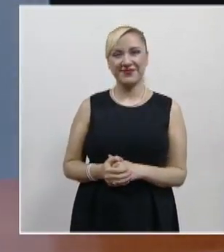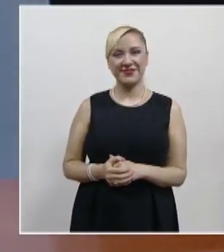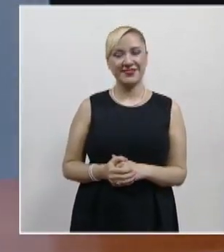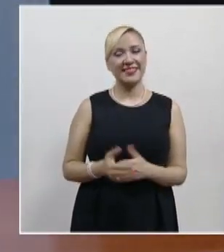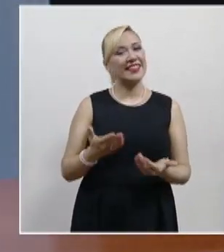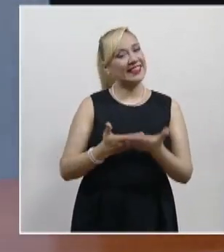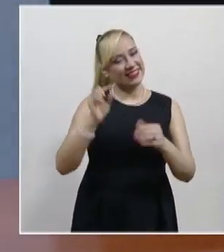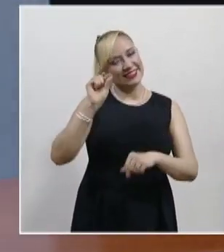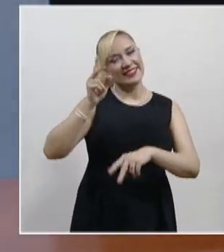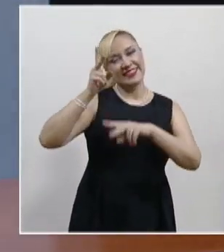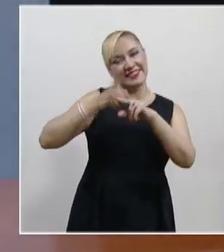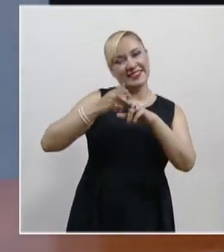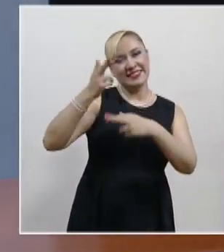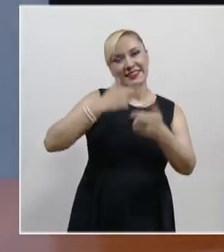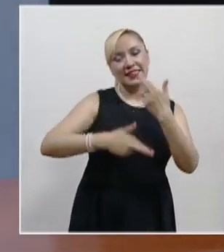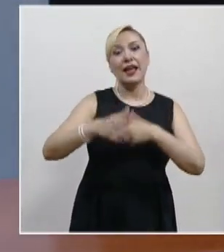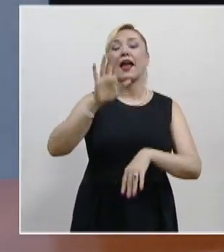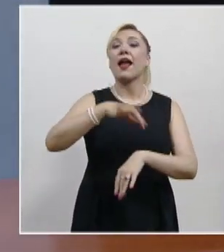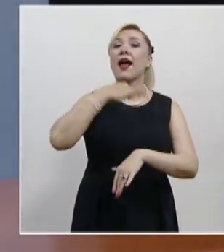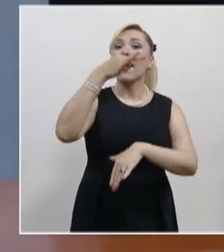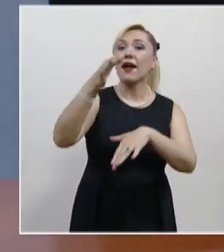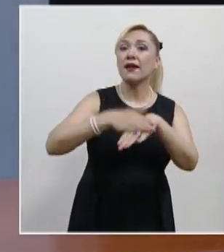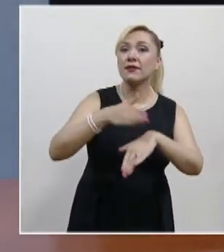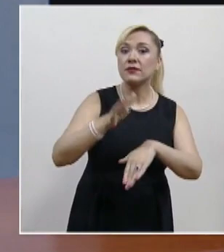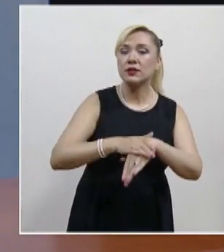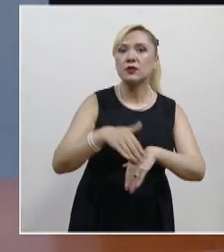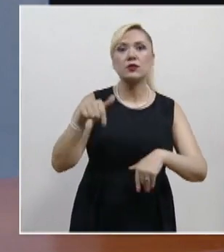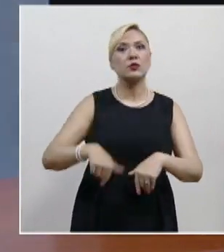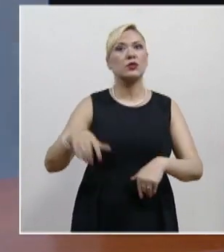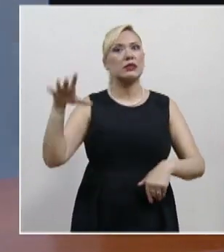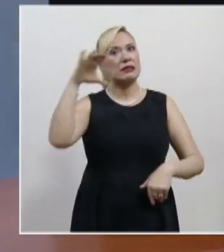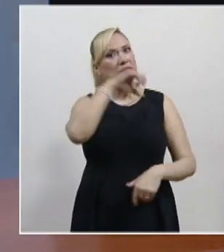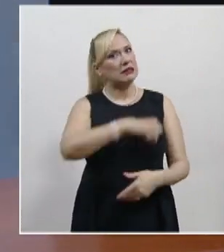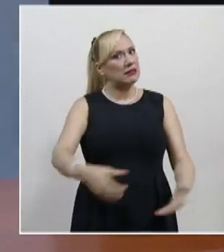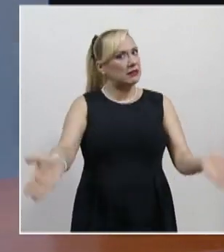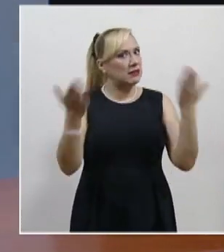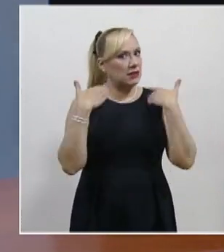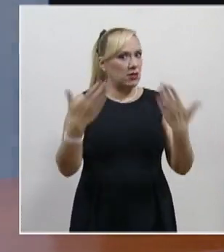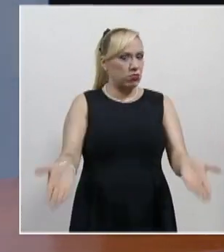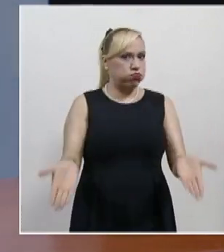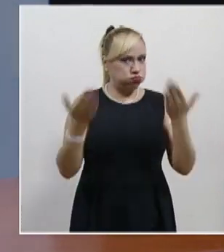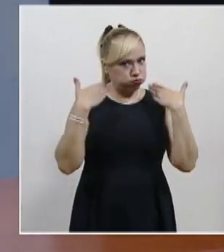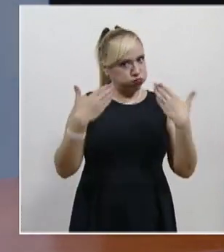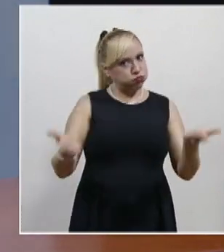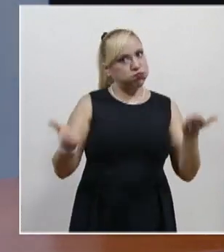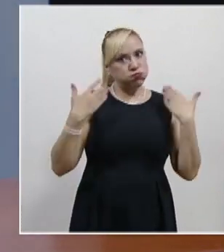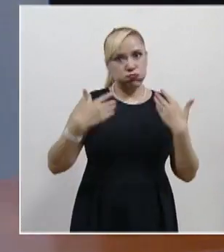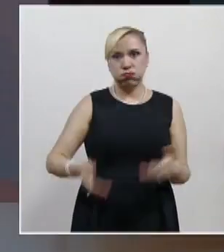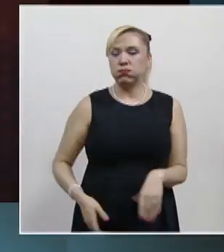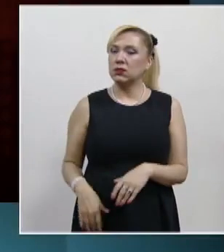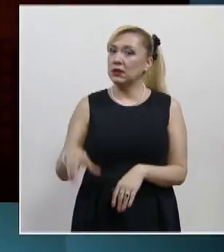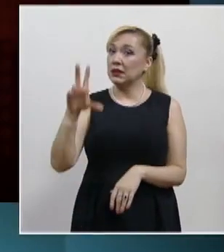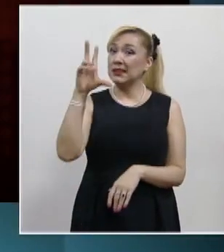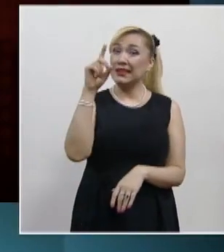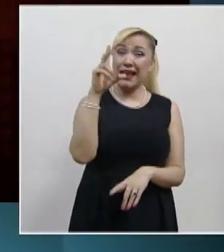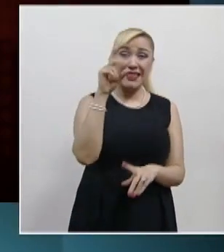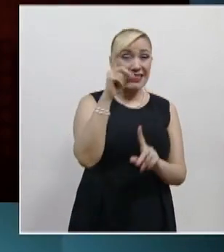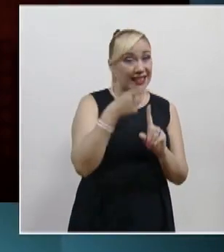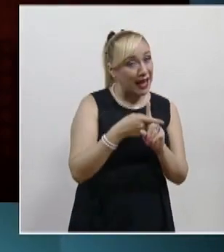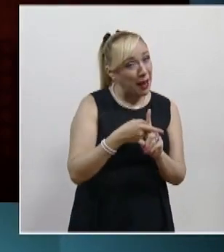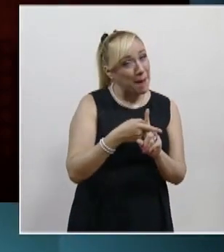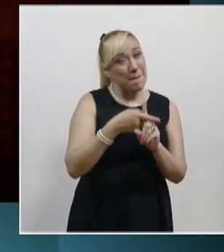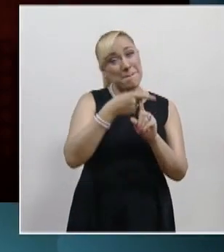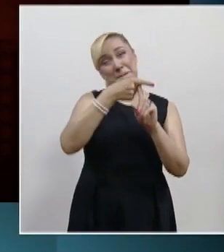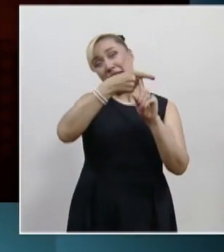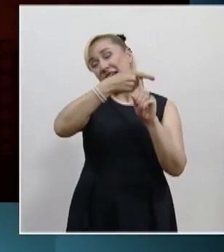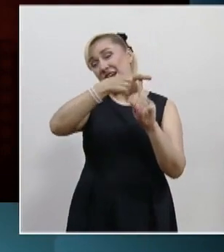Es momento de hacer una pausa, pero antes le compartimos las condiciones del clima que nos esperan para este jueves. Más de 30 grados en todas